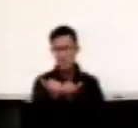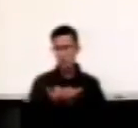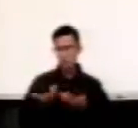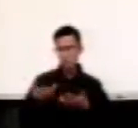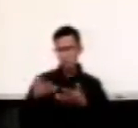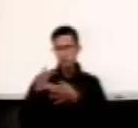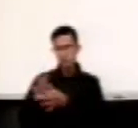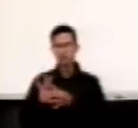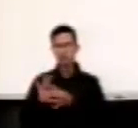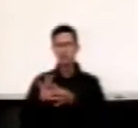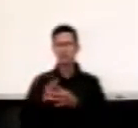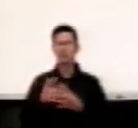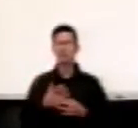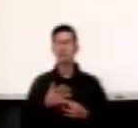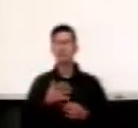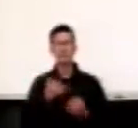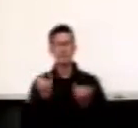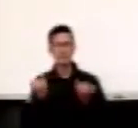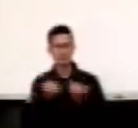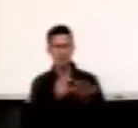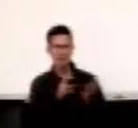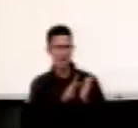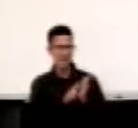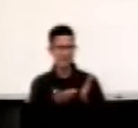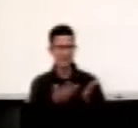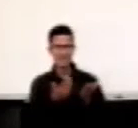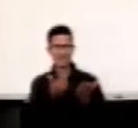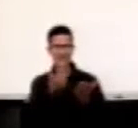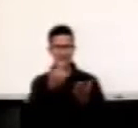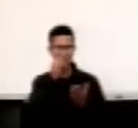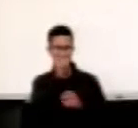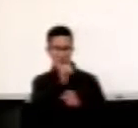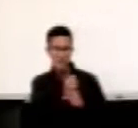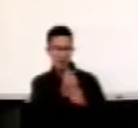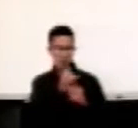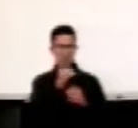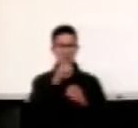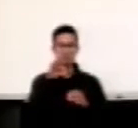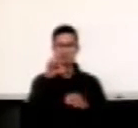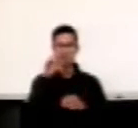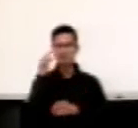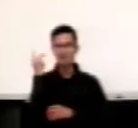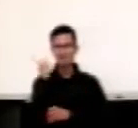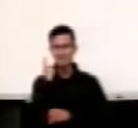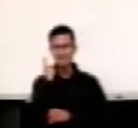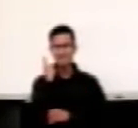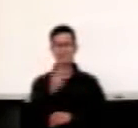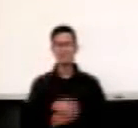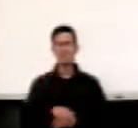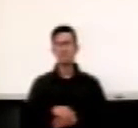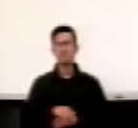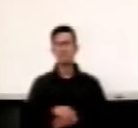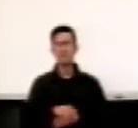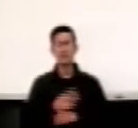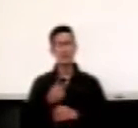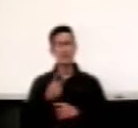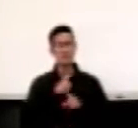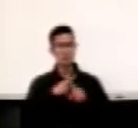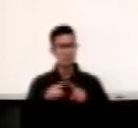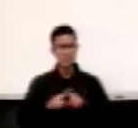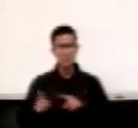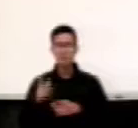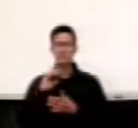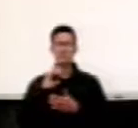Revista Mexicana de Análisis Político y Administración Pública y bueno, pues es autor de diversos capítulos de libros,